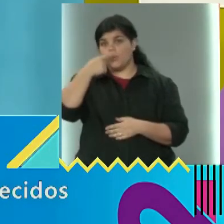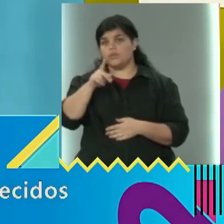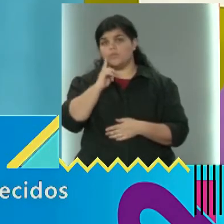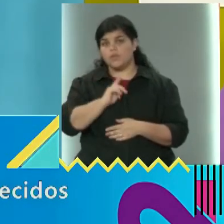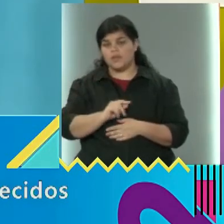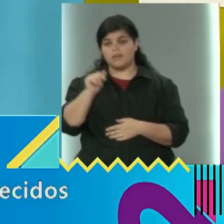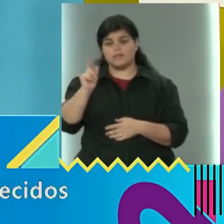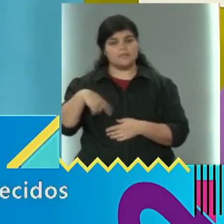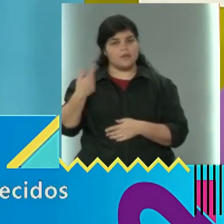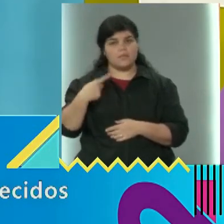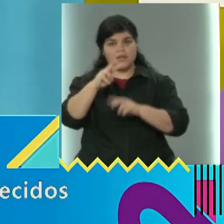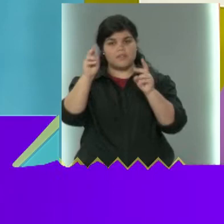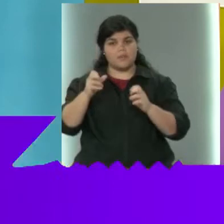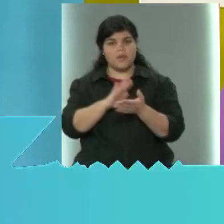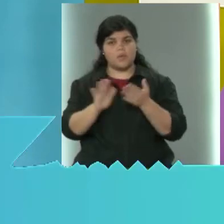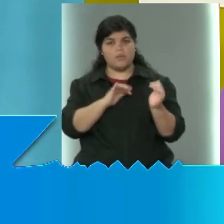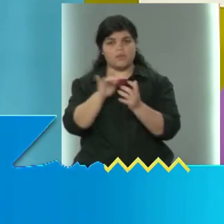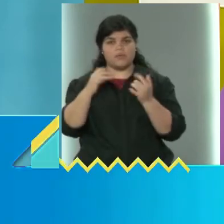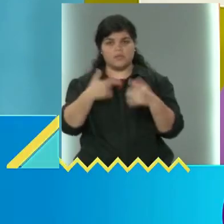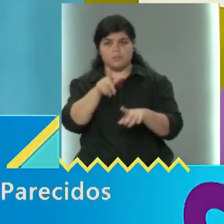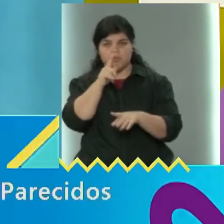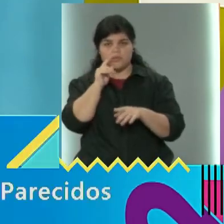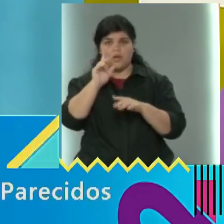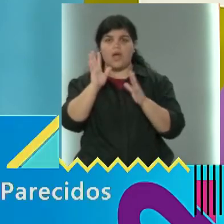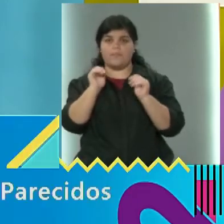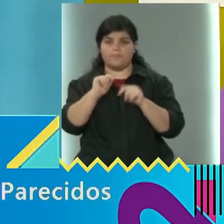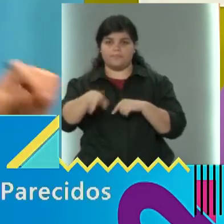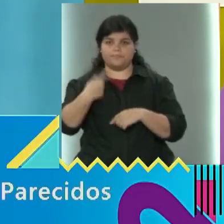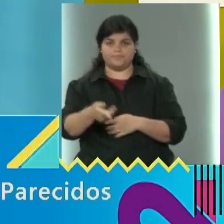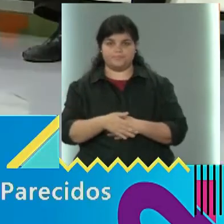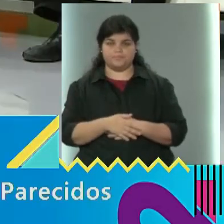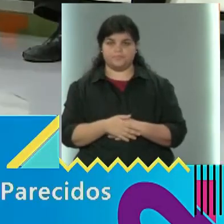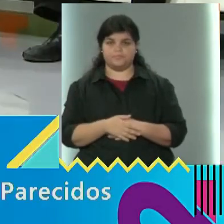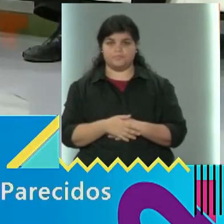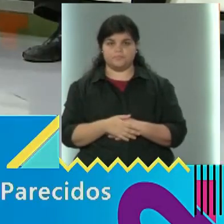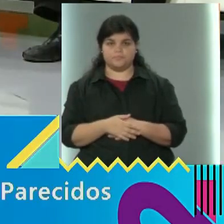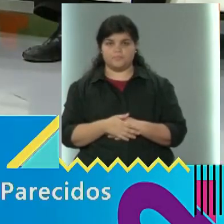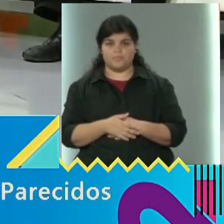día y siempre un tema más para debatir en distintos parecidos. Hasta mañana a las 19 horas. Chau, chau.